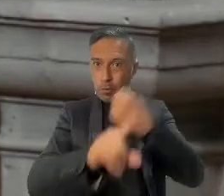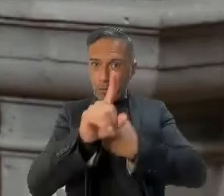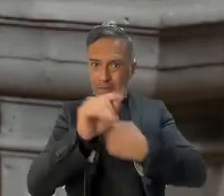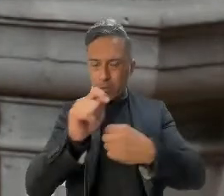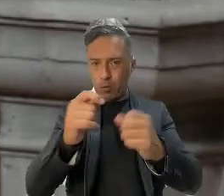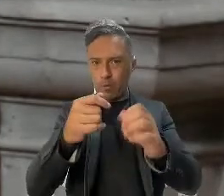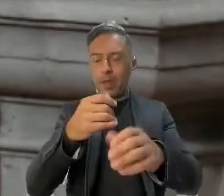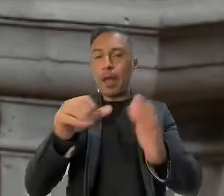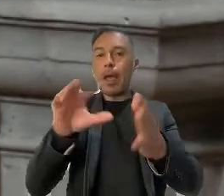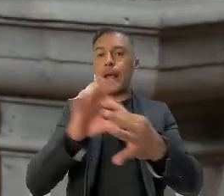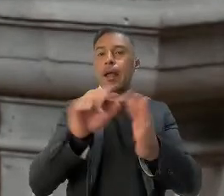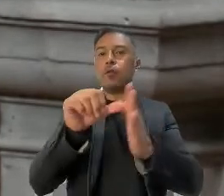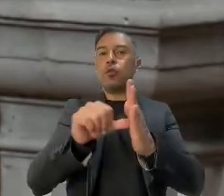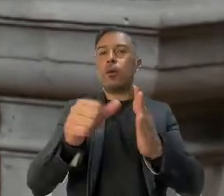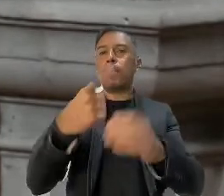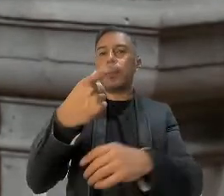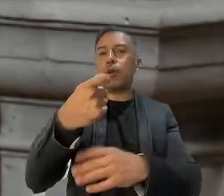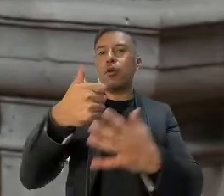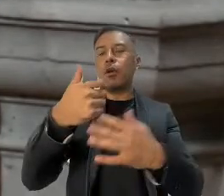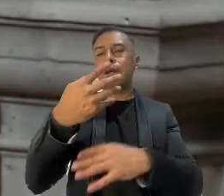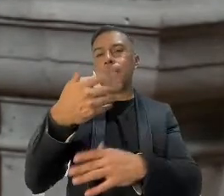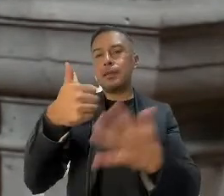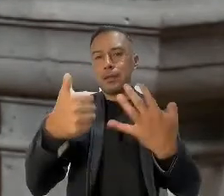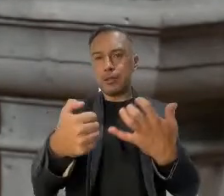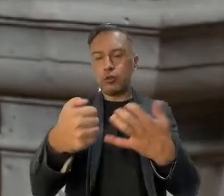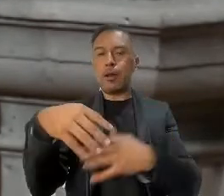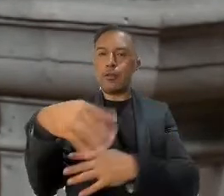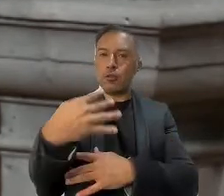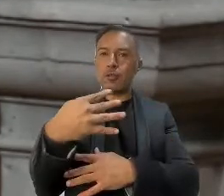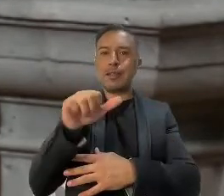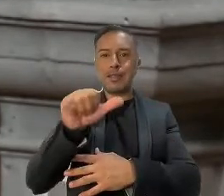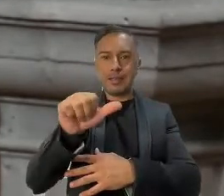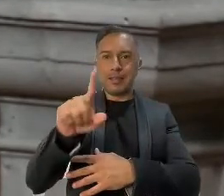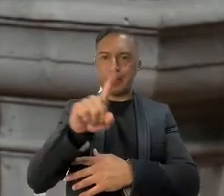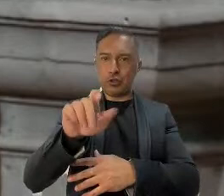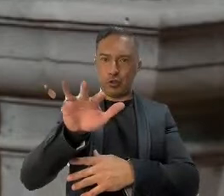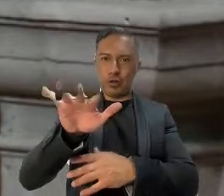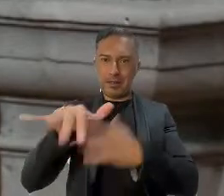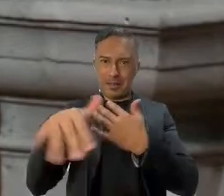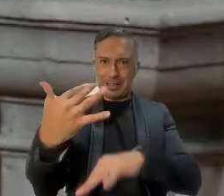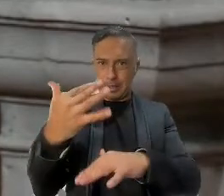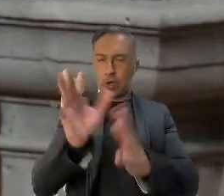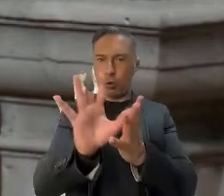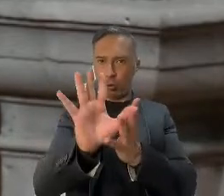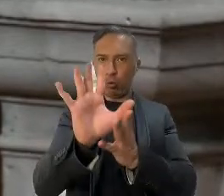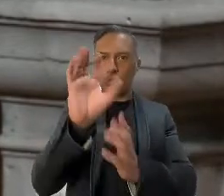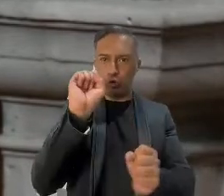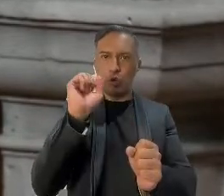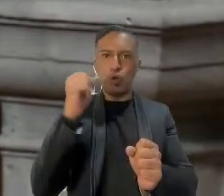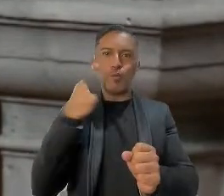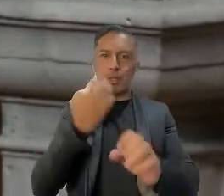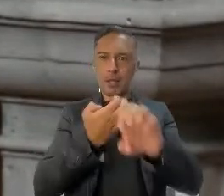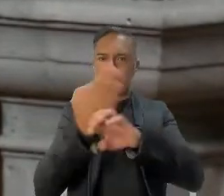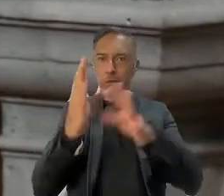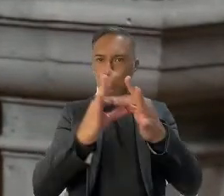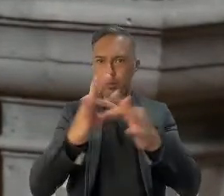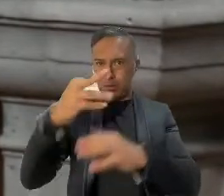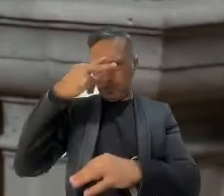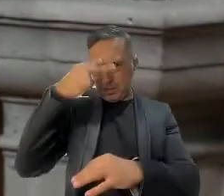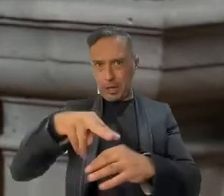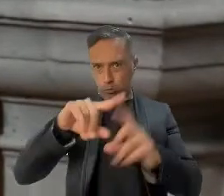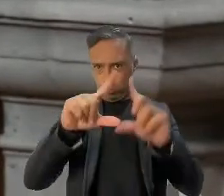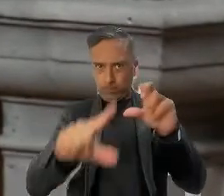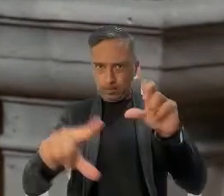6, 14, 16, 112 y 115 de la Constitución Política de los Estados Unidos Mexicanos. En relación con los